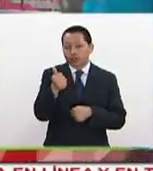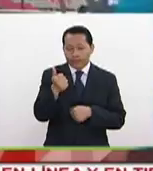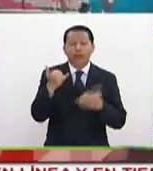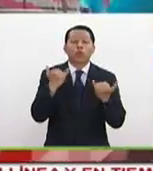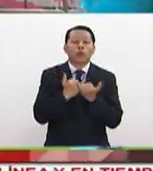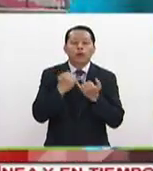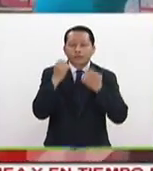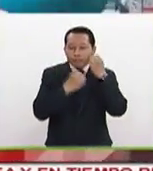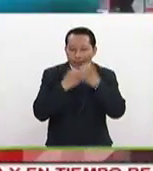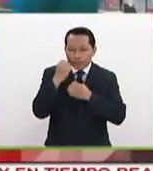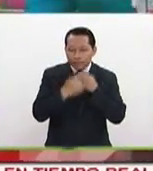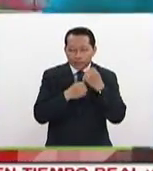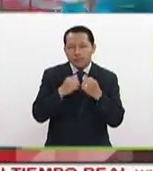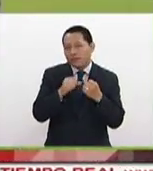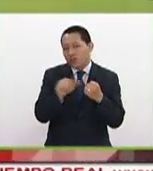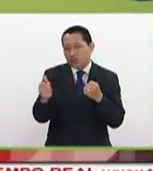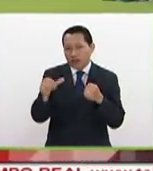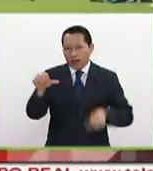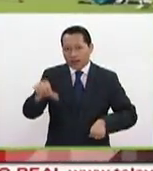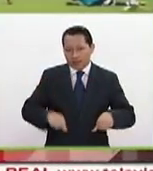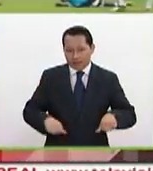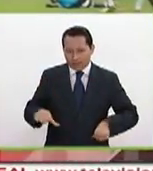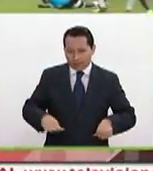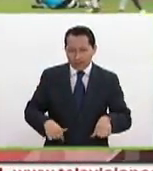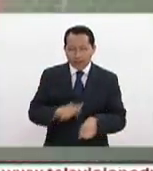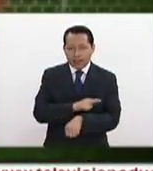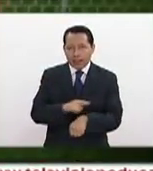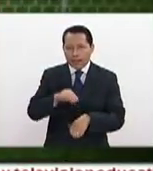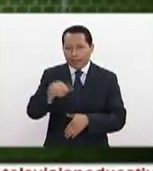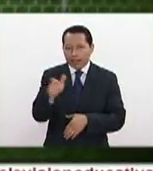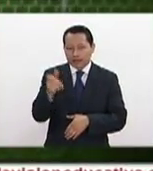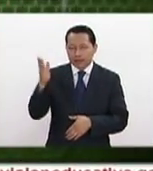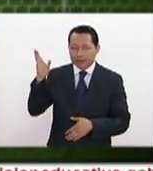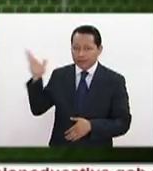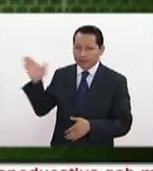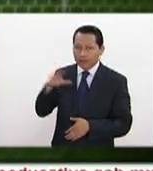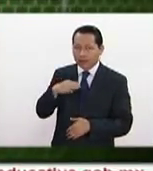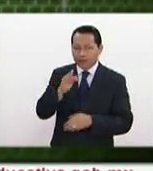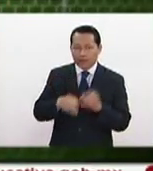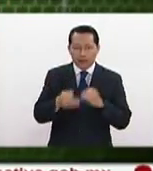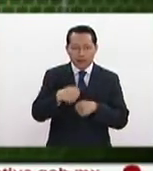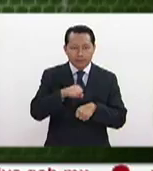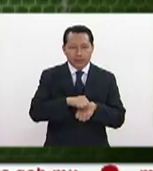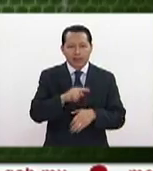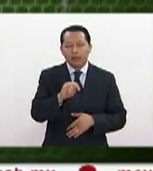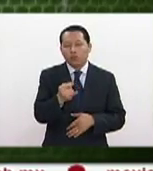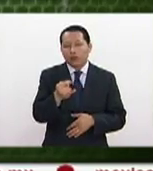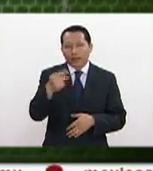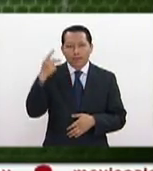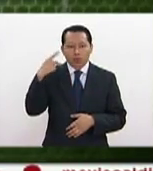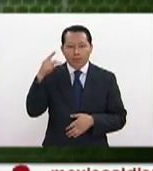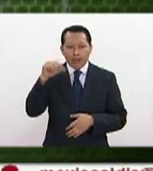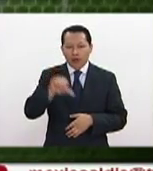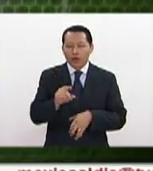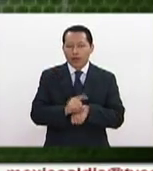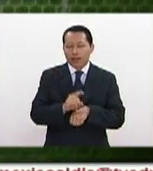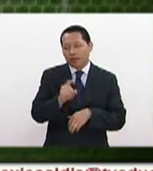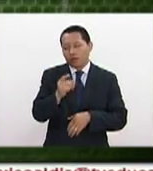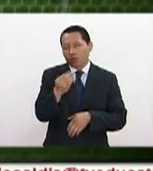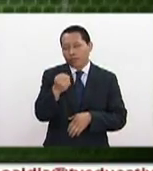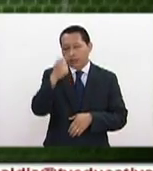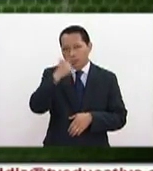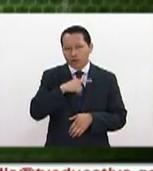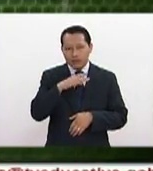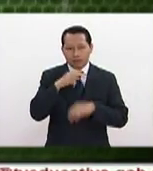Y revisamos el resto de la actividad de la Liga MX este fin de semana. Tijuana contra Puebla, hoy a las 9 de la noche en el